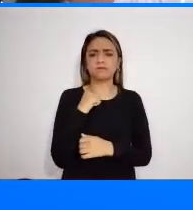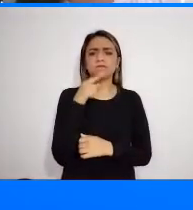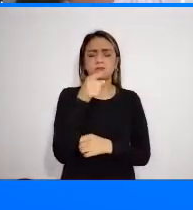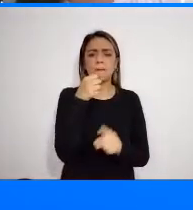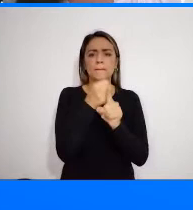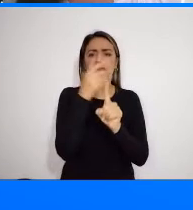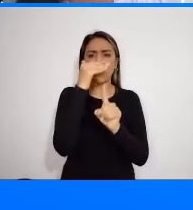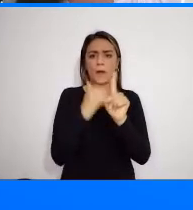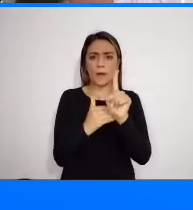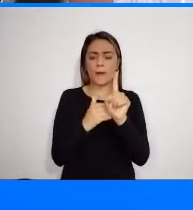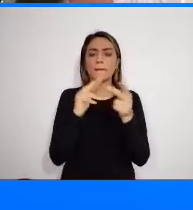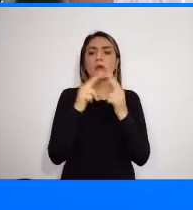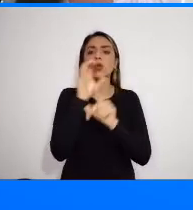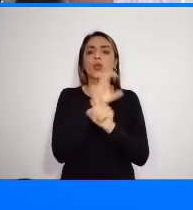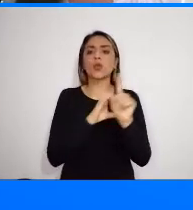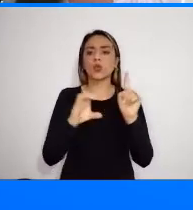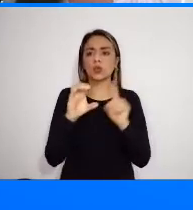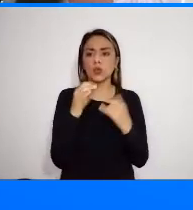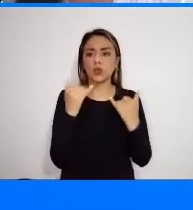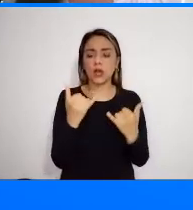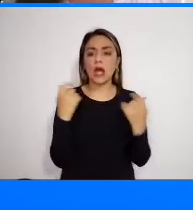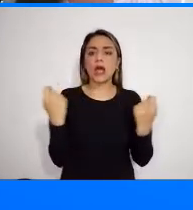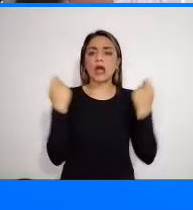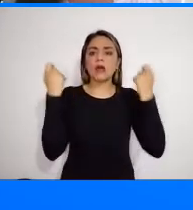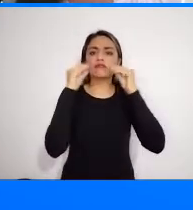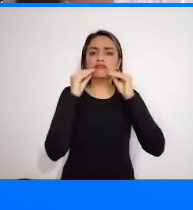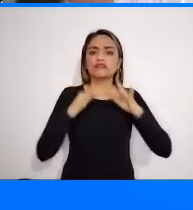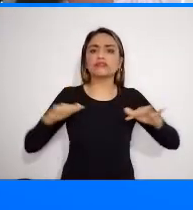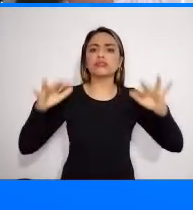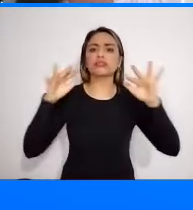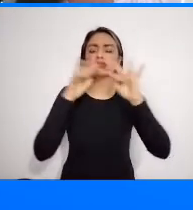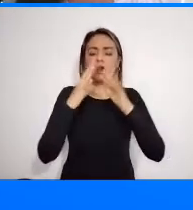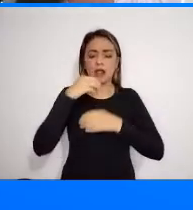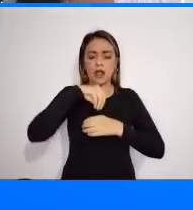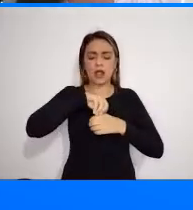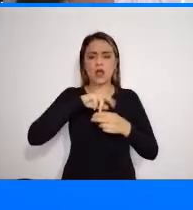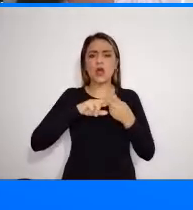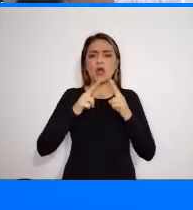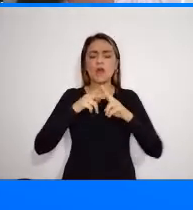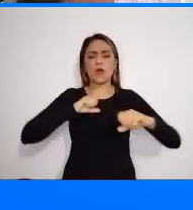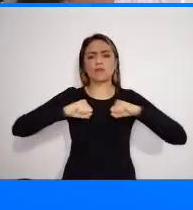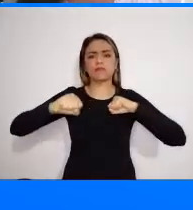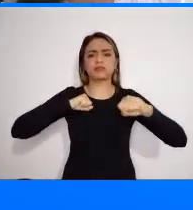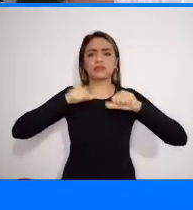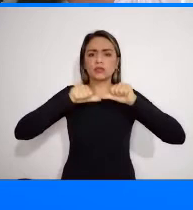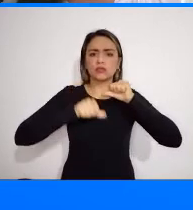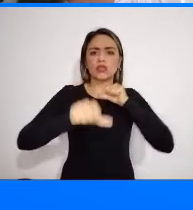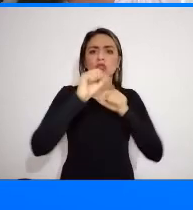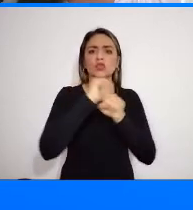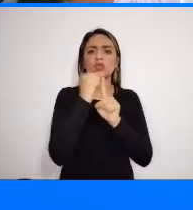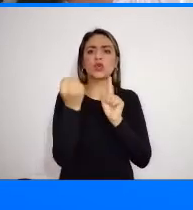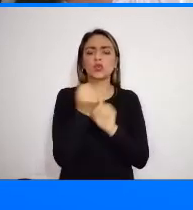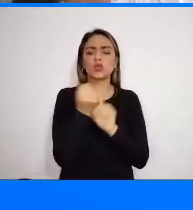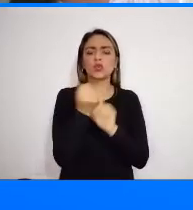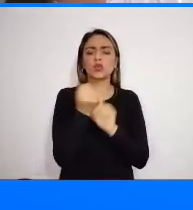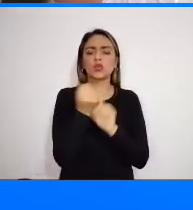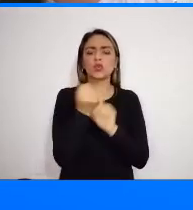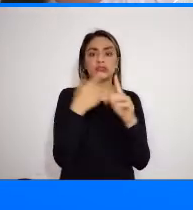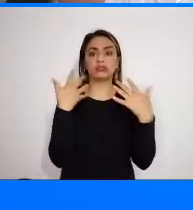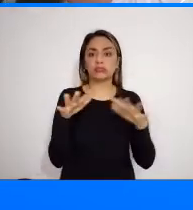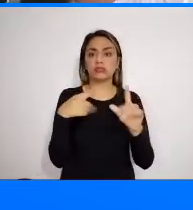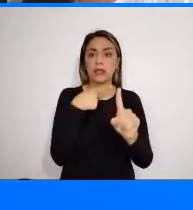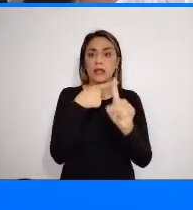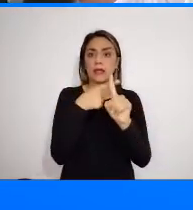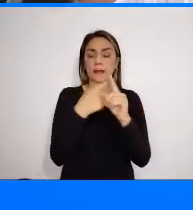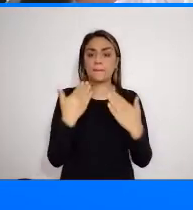impacto ambiental y cultural y propicia un involucramiento activo y socioeconómicamente benéfico de las